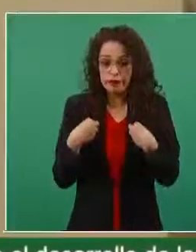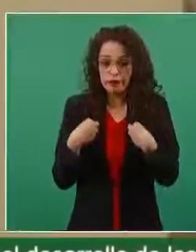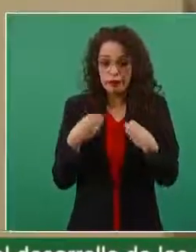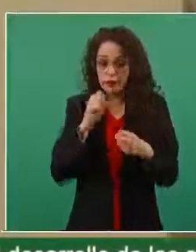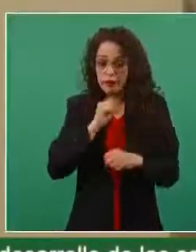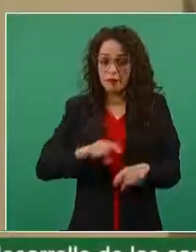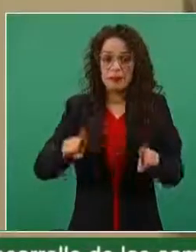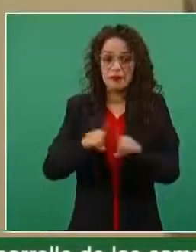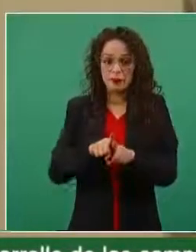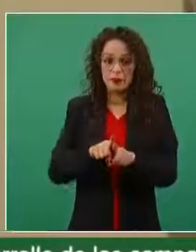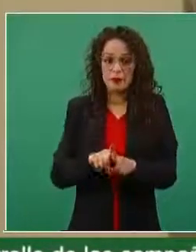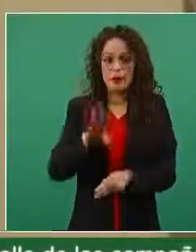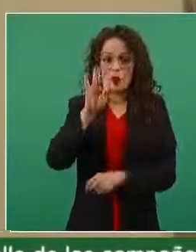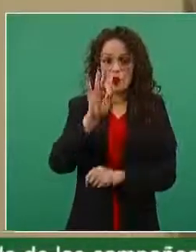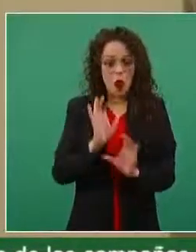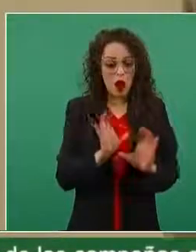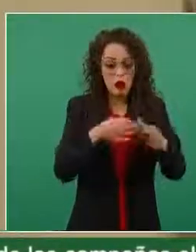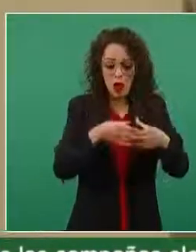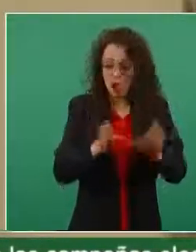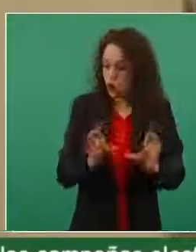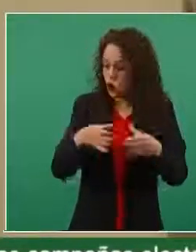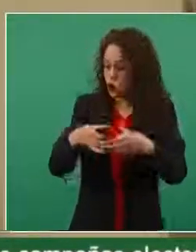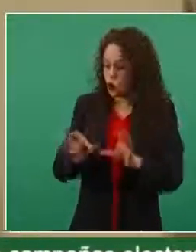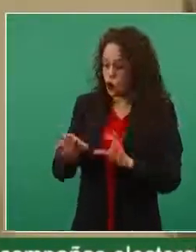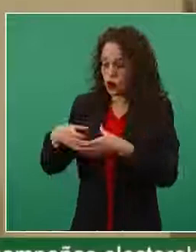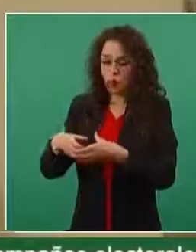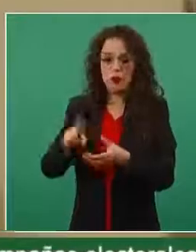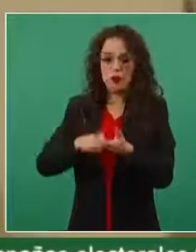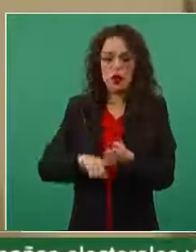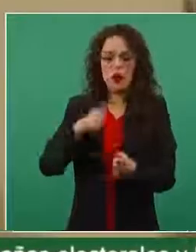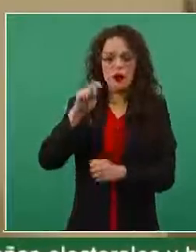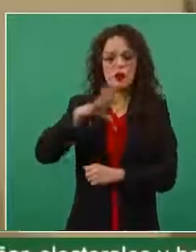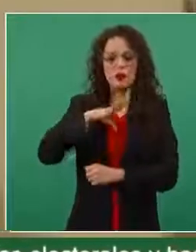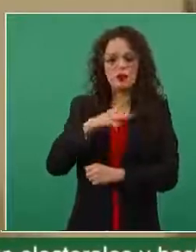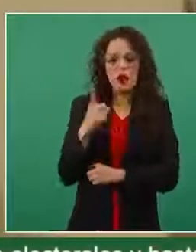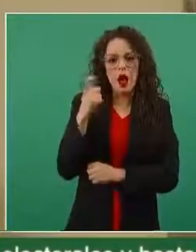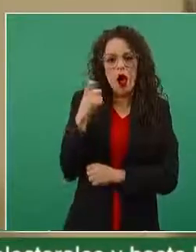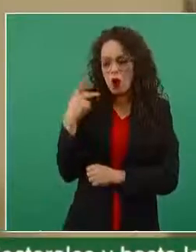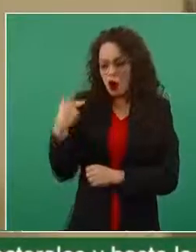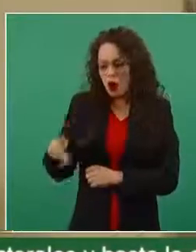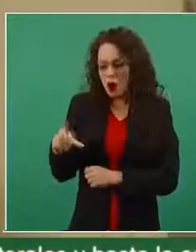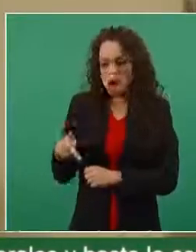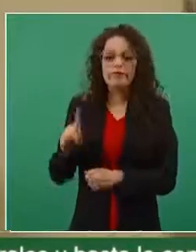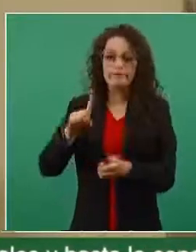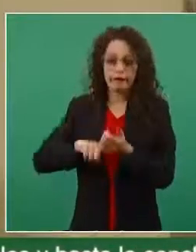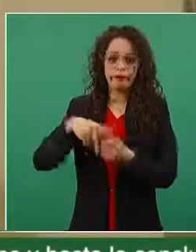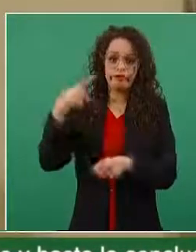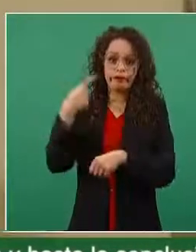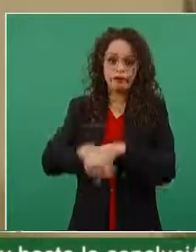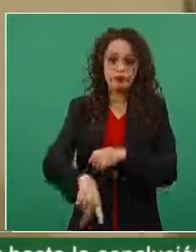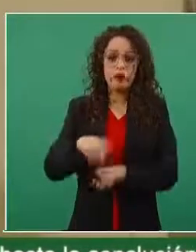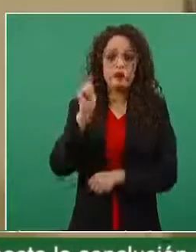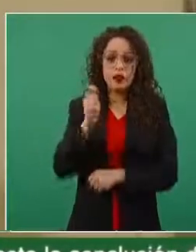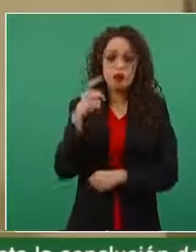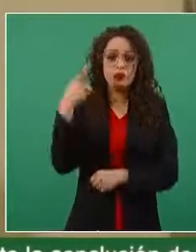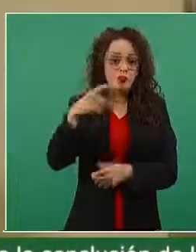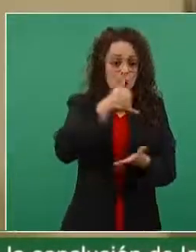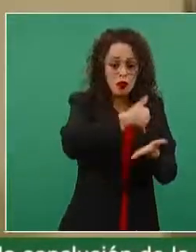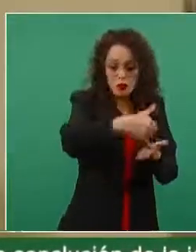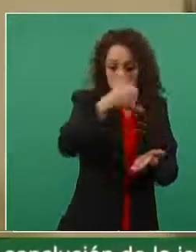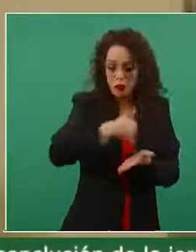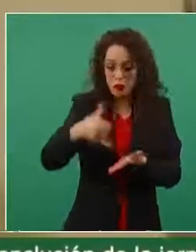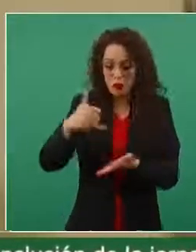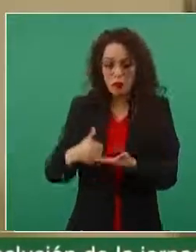40 comunidades de aguas internas o aguas internas del Veracruz y de Tamaulipas están en riesgo de perder sus cultivos y de que